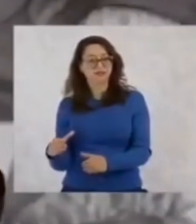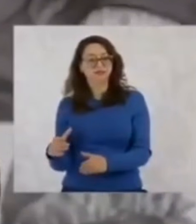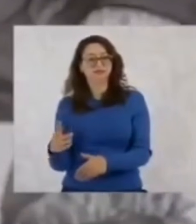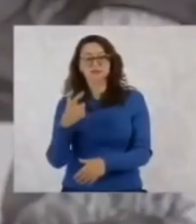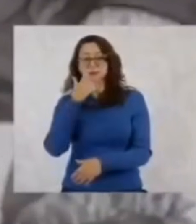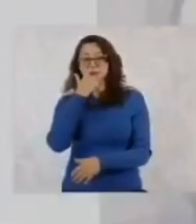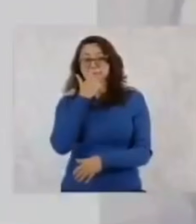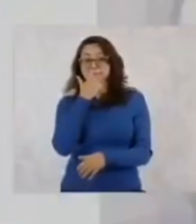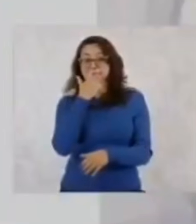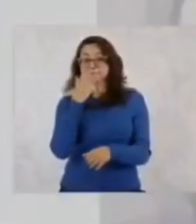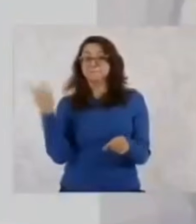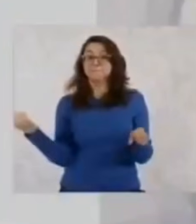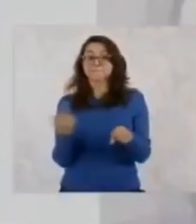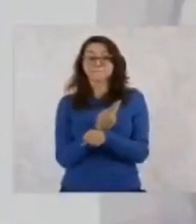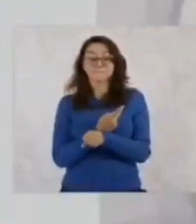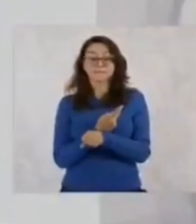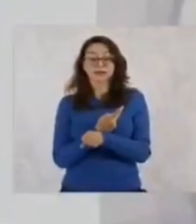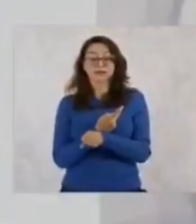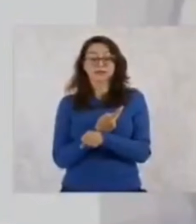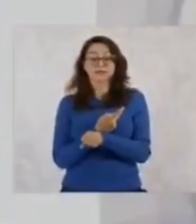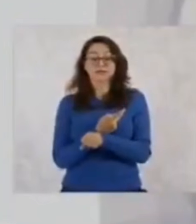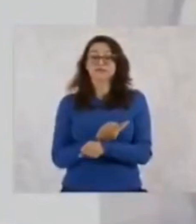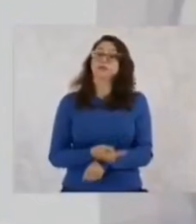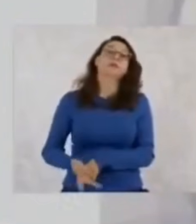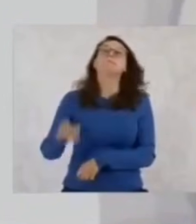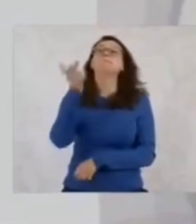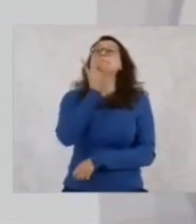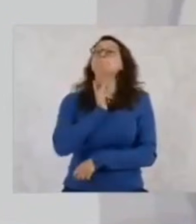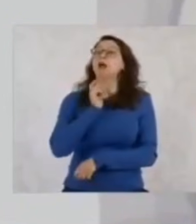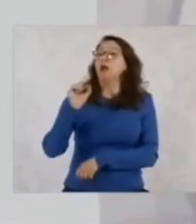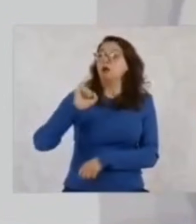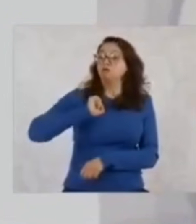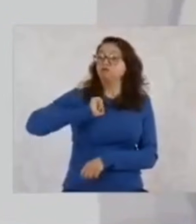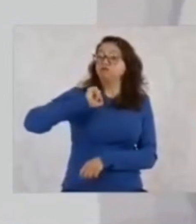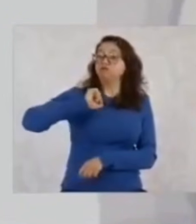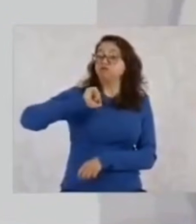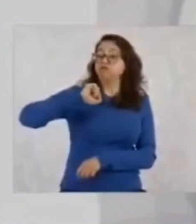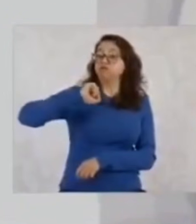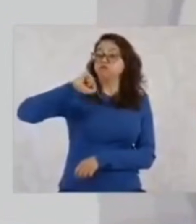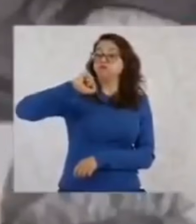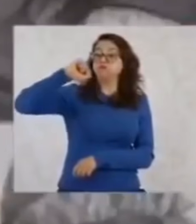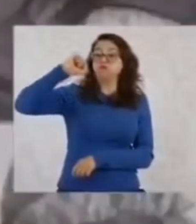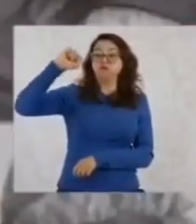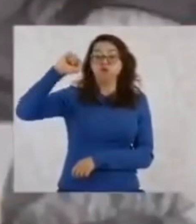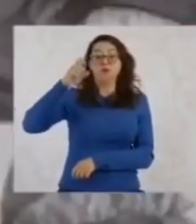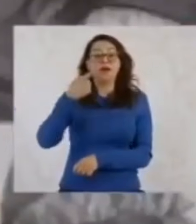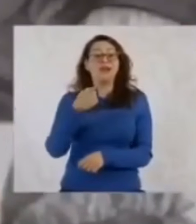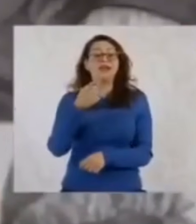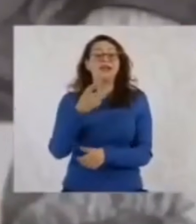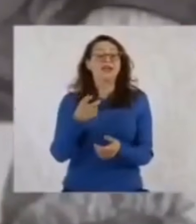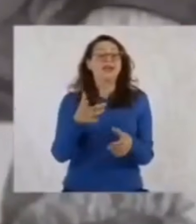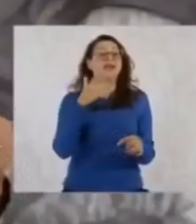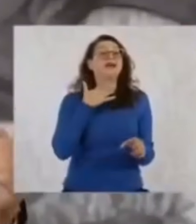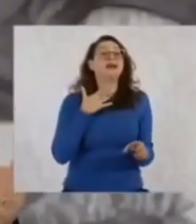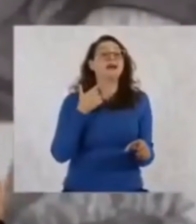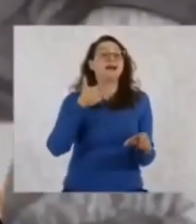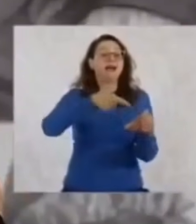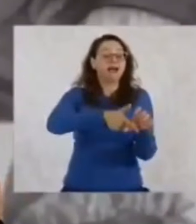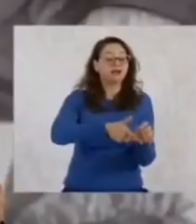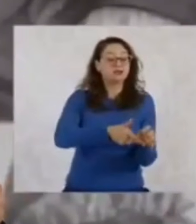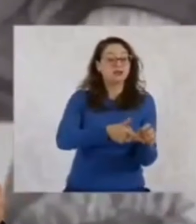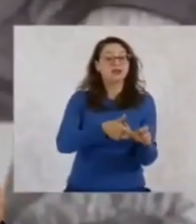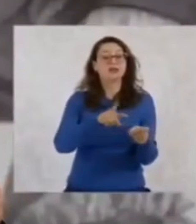Entonces, como los precios de la gasolina, del diésel, se fijan internacionalmente para todos